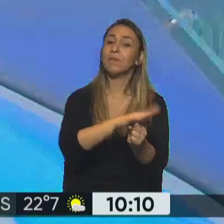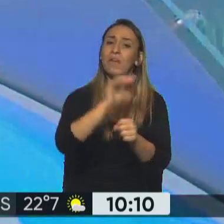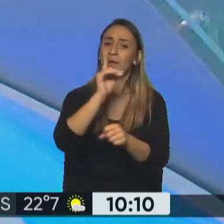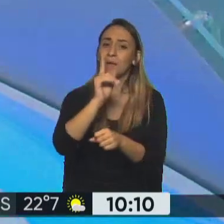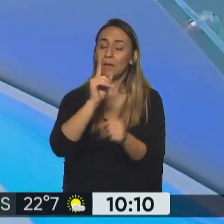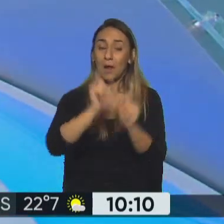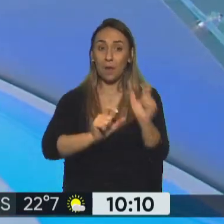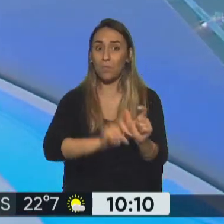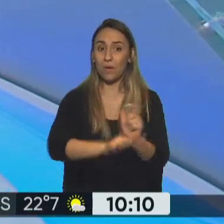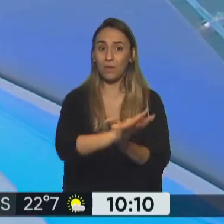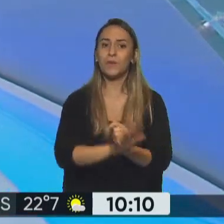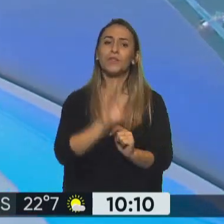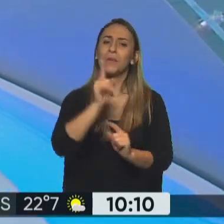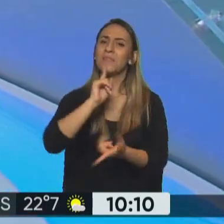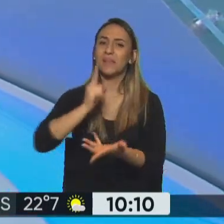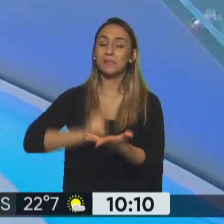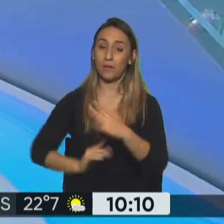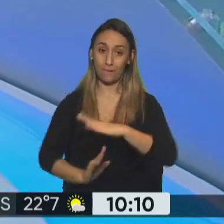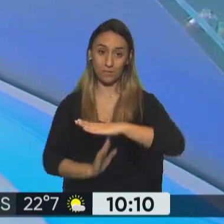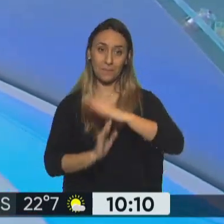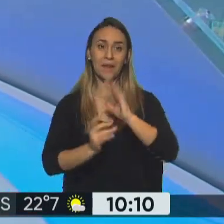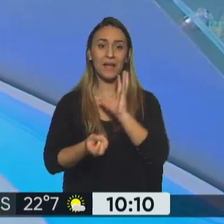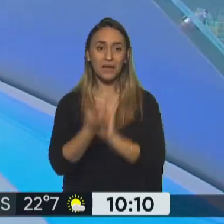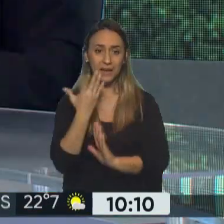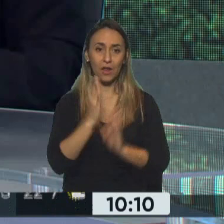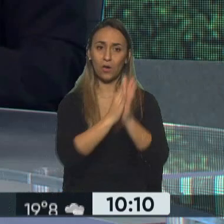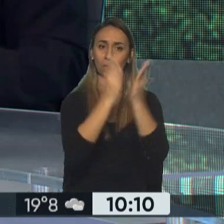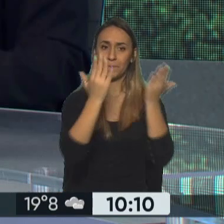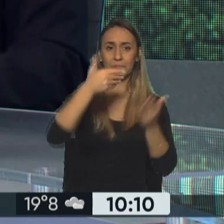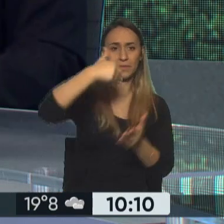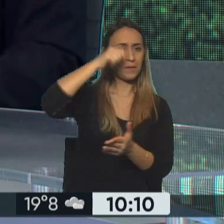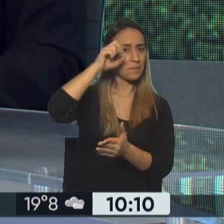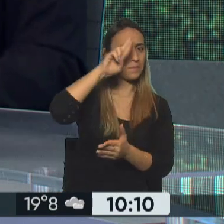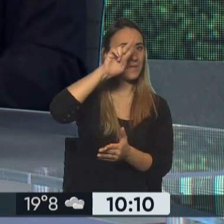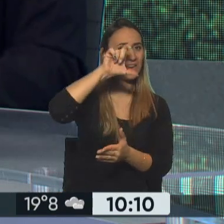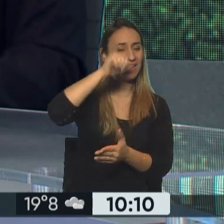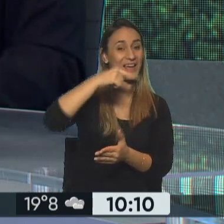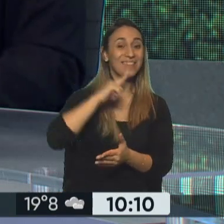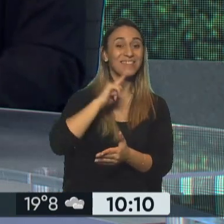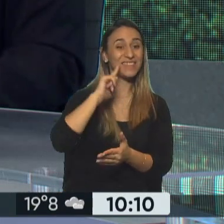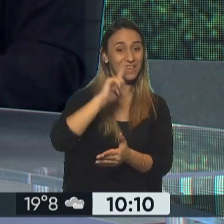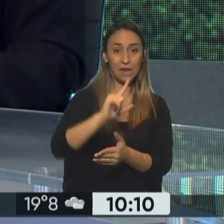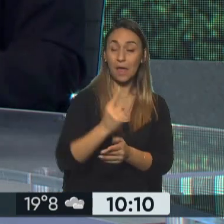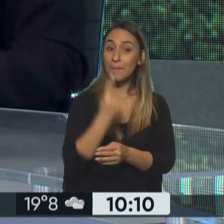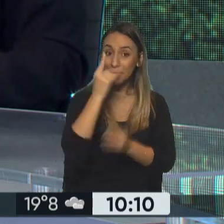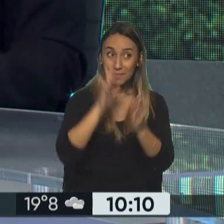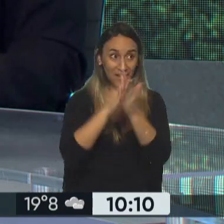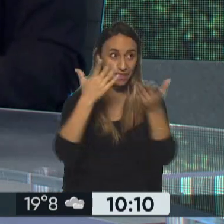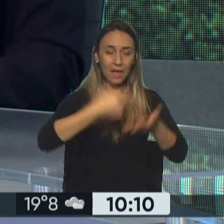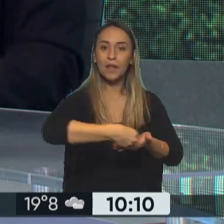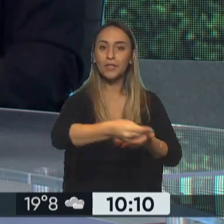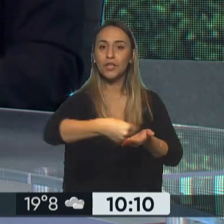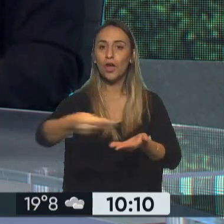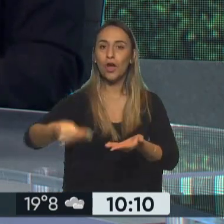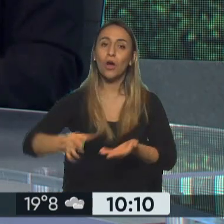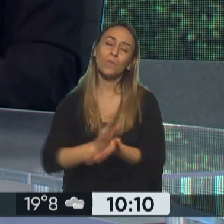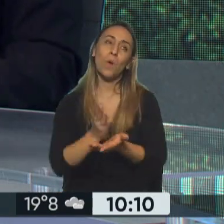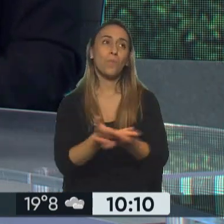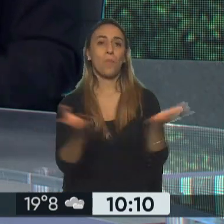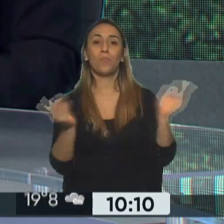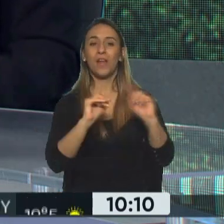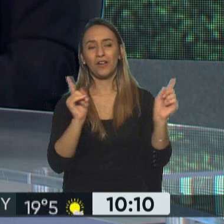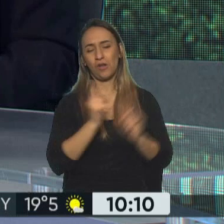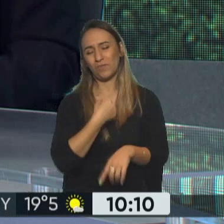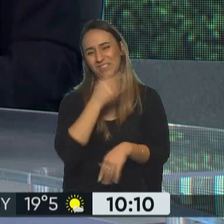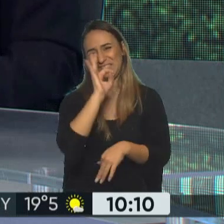decisiones fundamentales, digo, la creación de la Gaceta Mercantil, digo, el primer diario de tirada, digo, no popular tampoco, porque sabemos